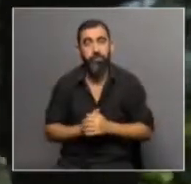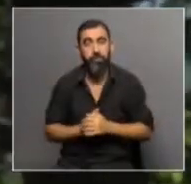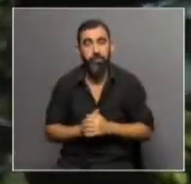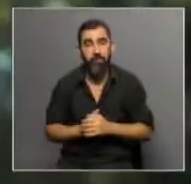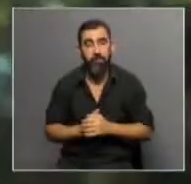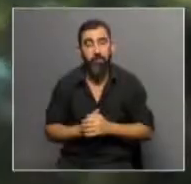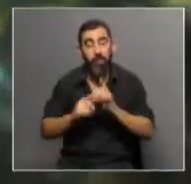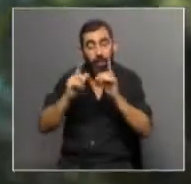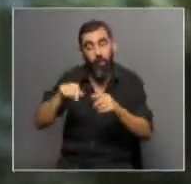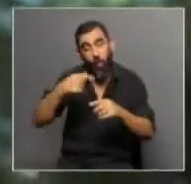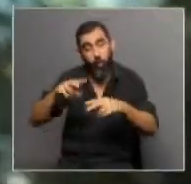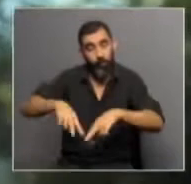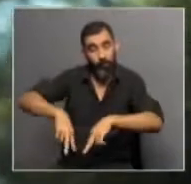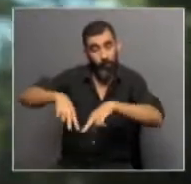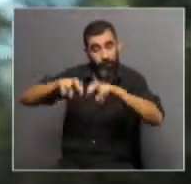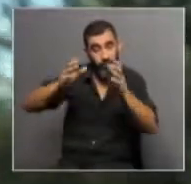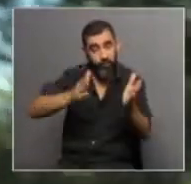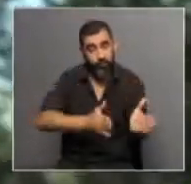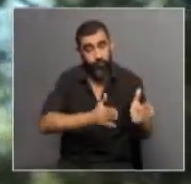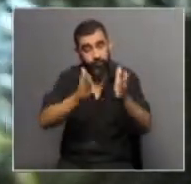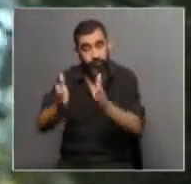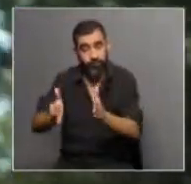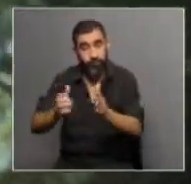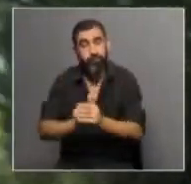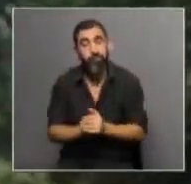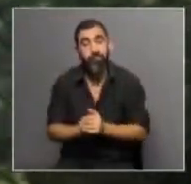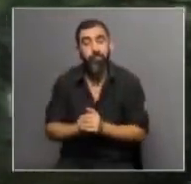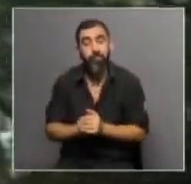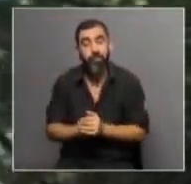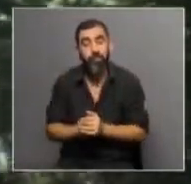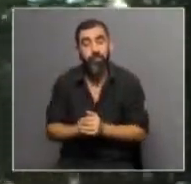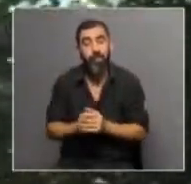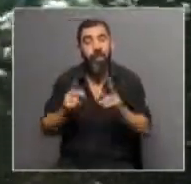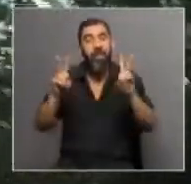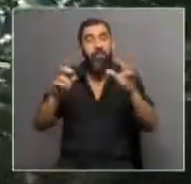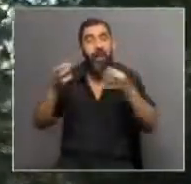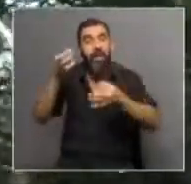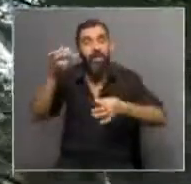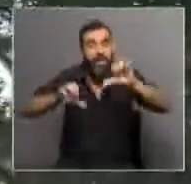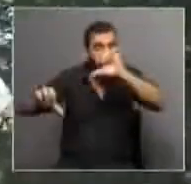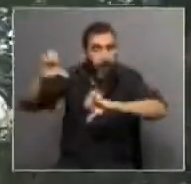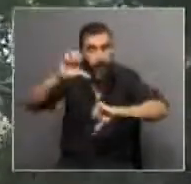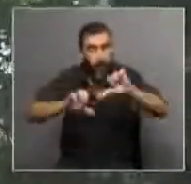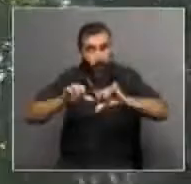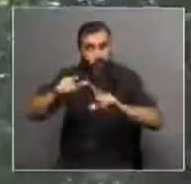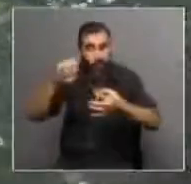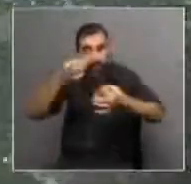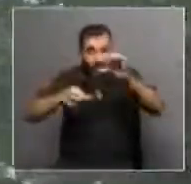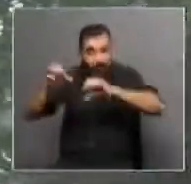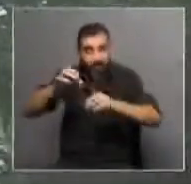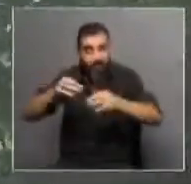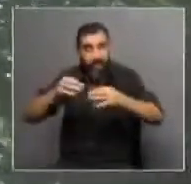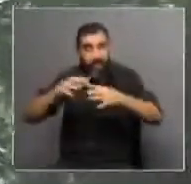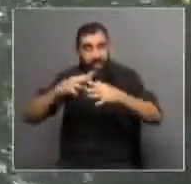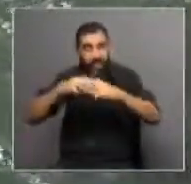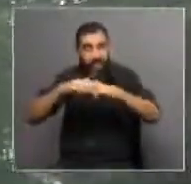Otra parte de nuestro estudio que suma a lo anterior es la parte de histoquímica. Y esto es la química en el tejido. Nosotros